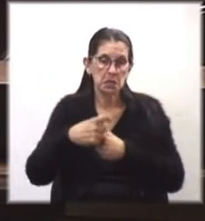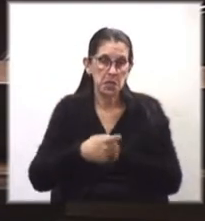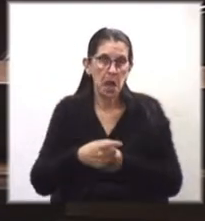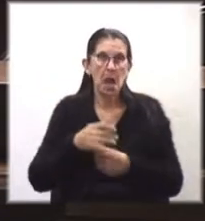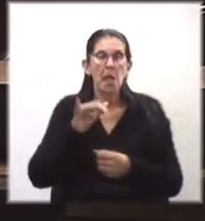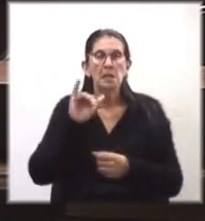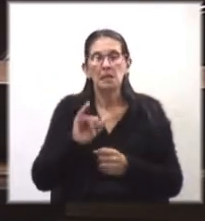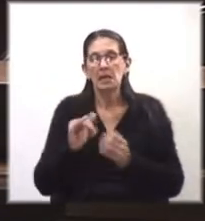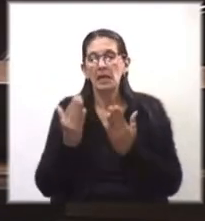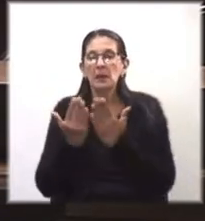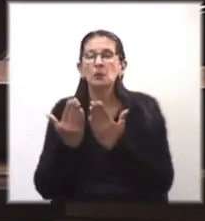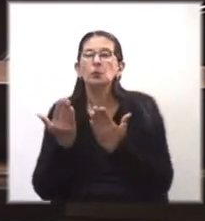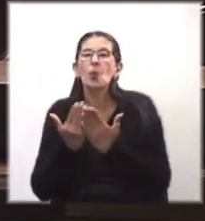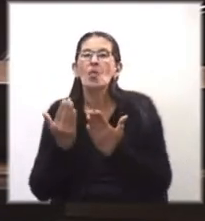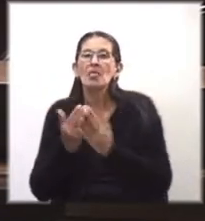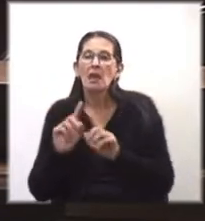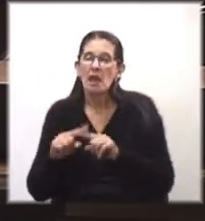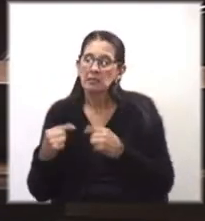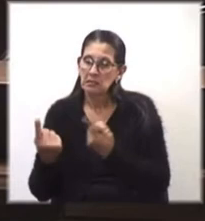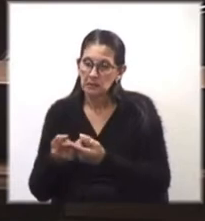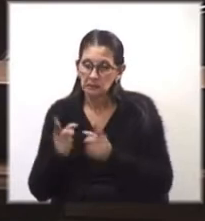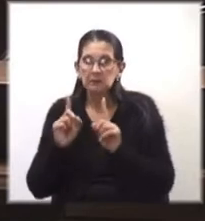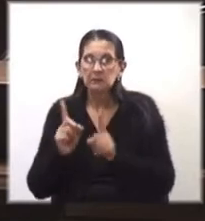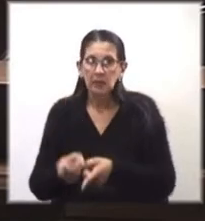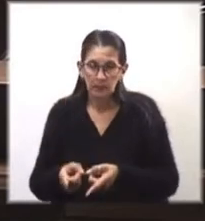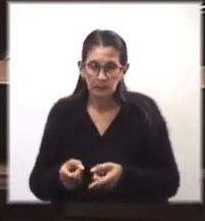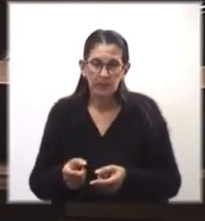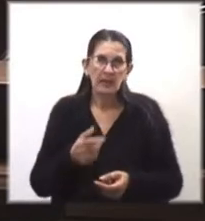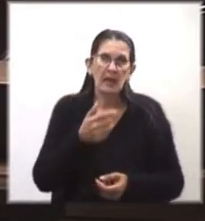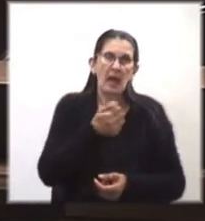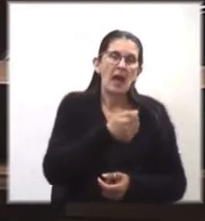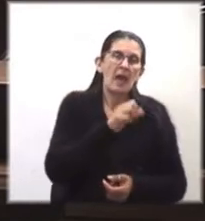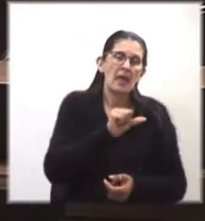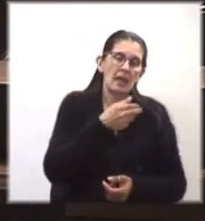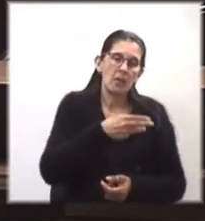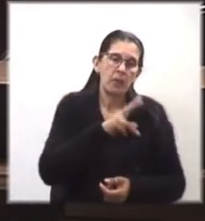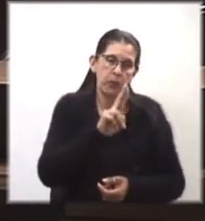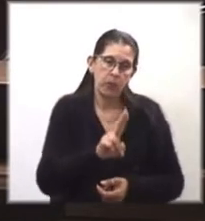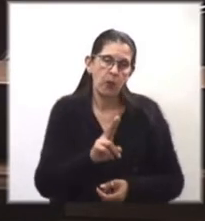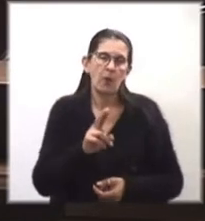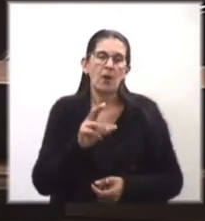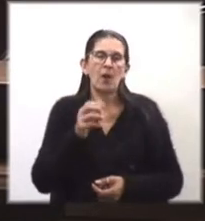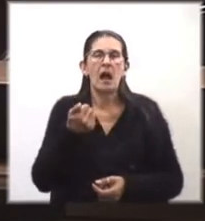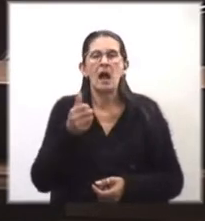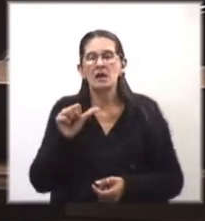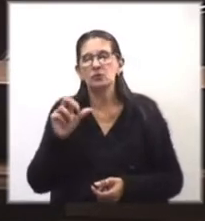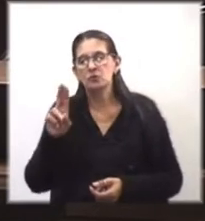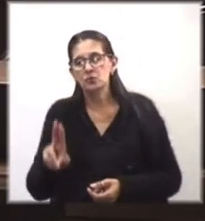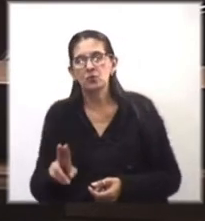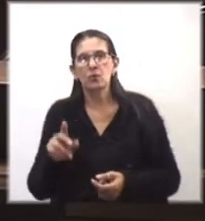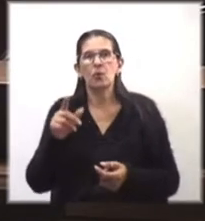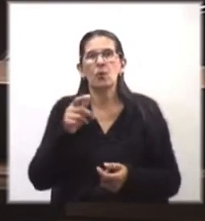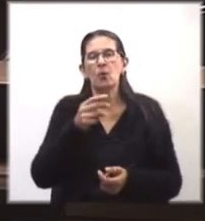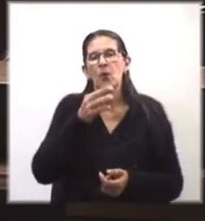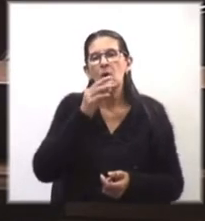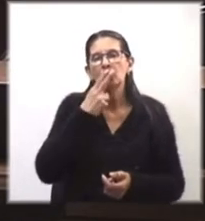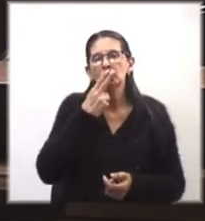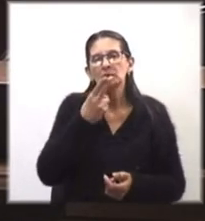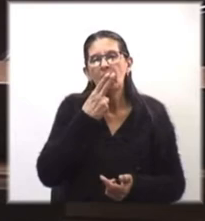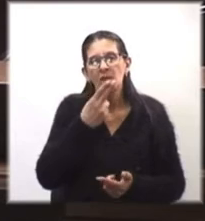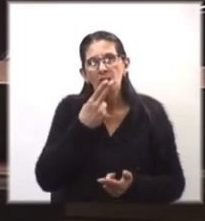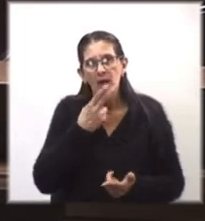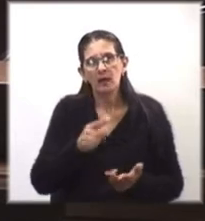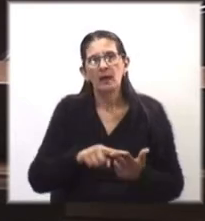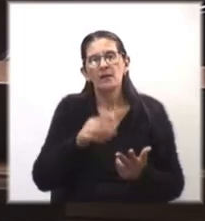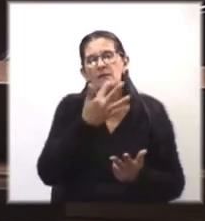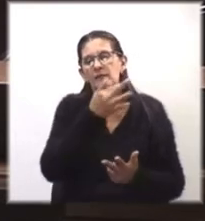gremios estudiantiles comienzan a ir a los distintos locales, a EWU, a ASU, a la FOEB, a DEOM, a Tabacaleros,